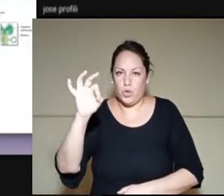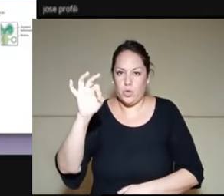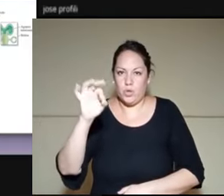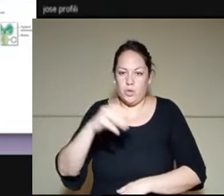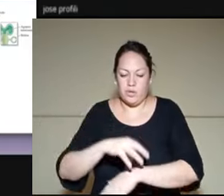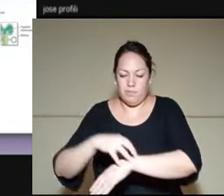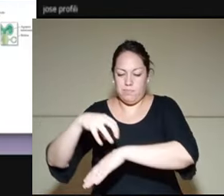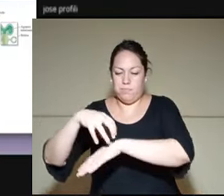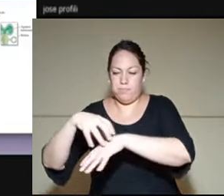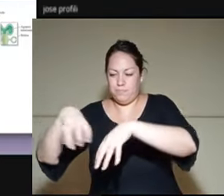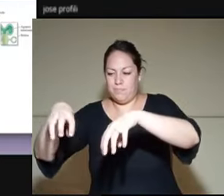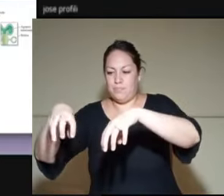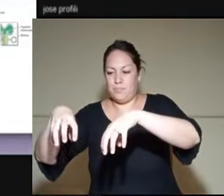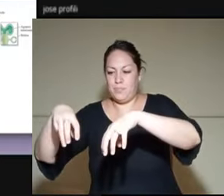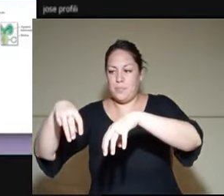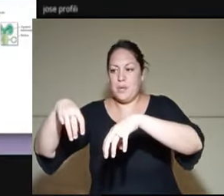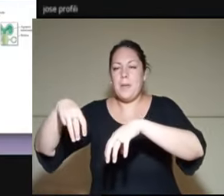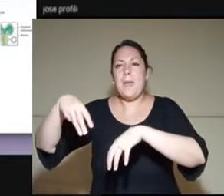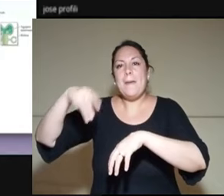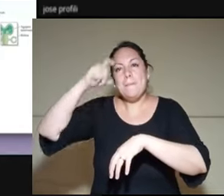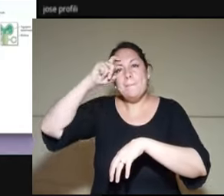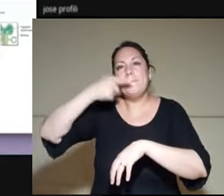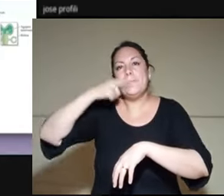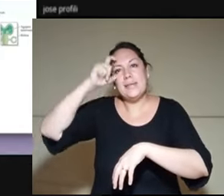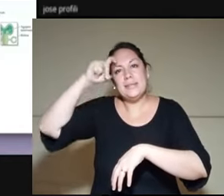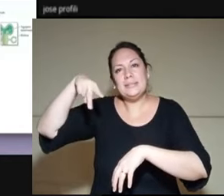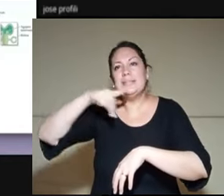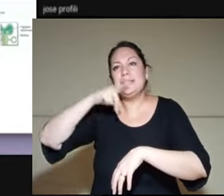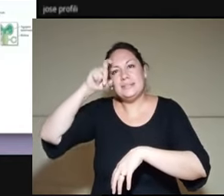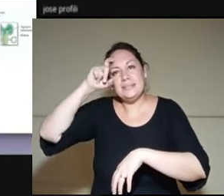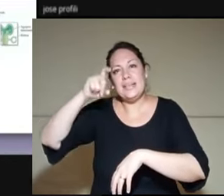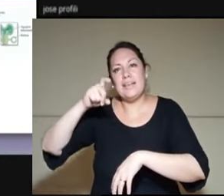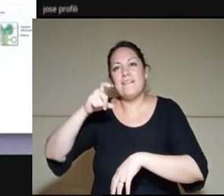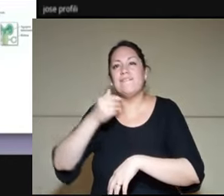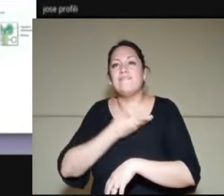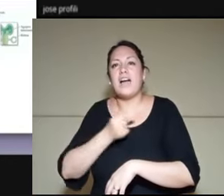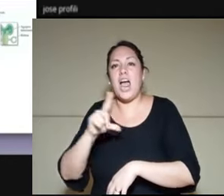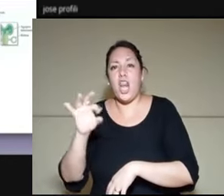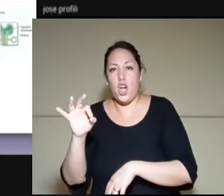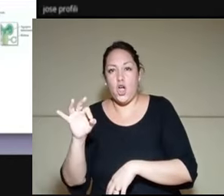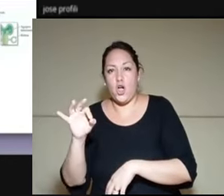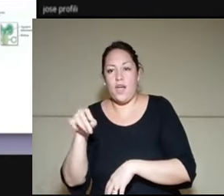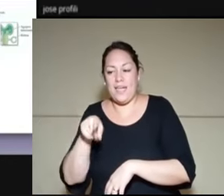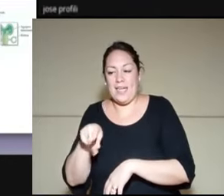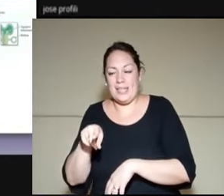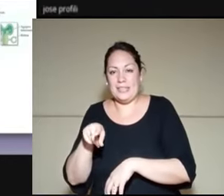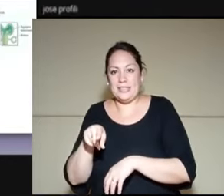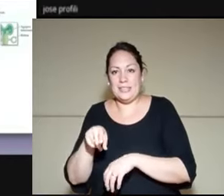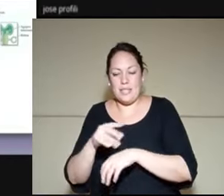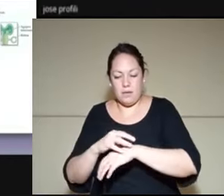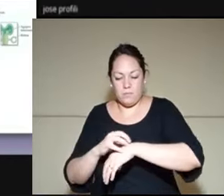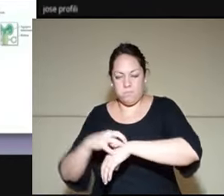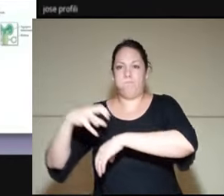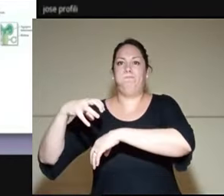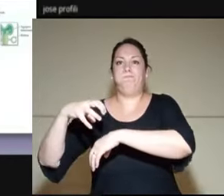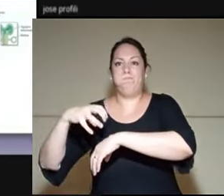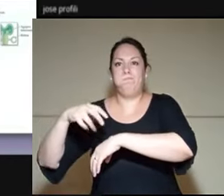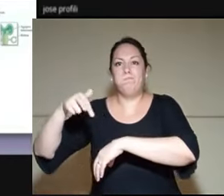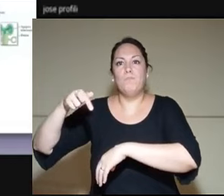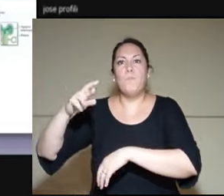llama rombencéfalo, que se divide en 2, en metencéfalo y en mielencéfalo, el metencéfalo va a dar origen a lo que después conocemos como